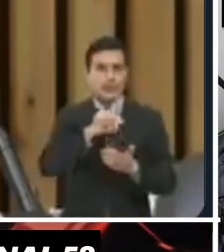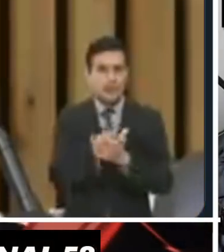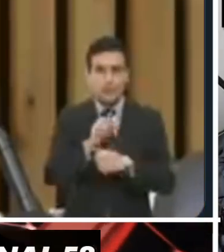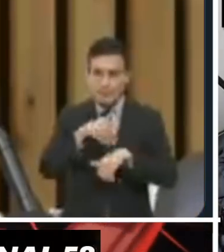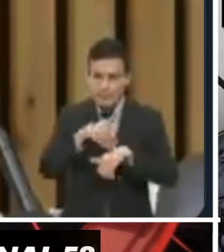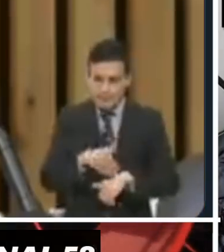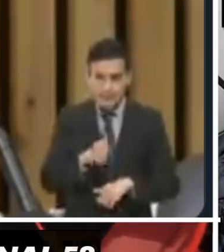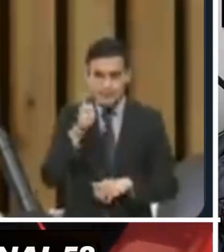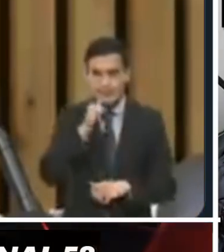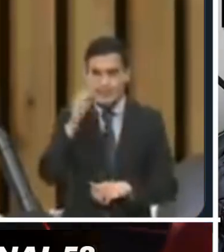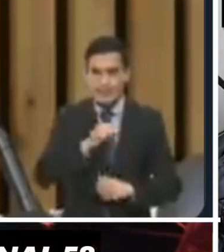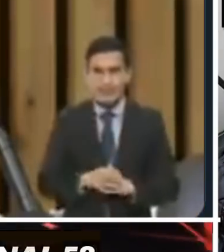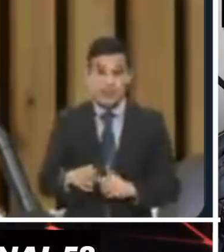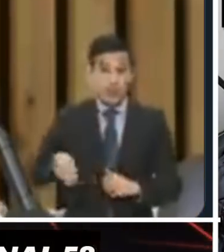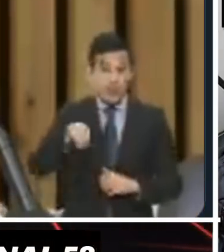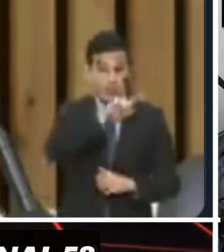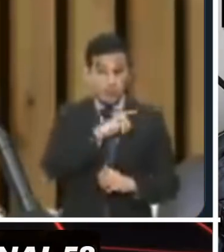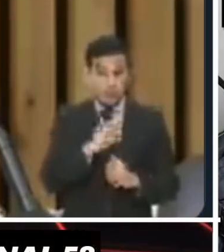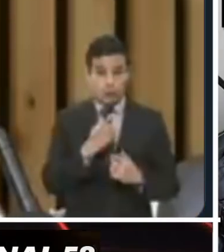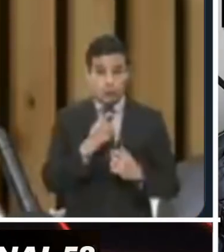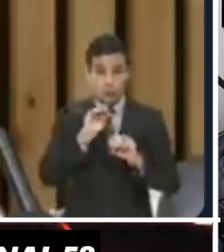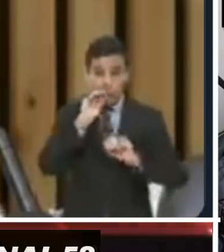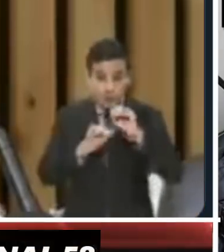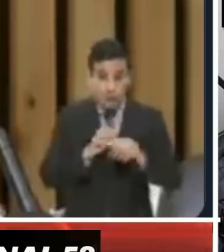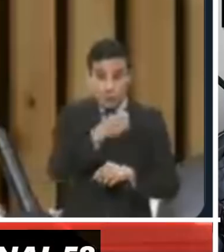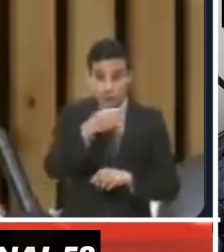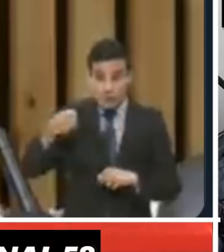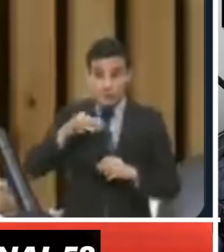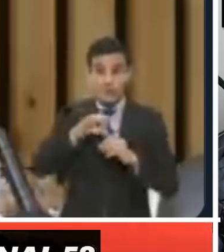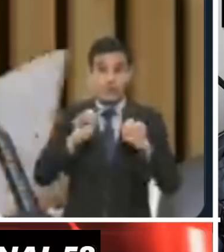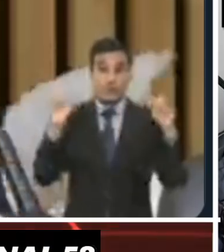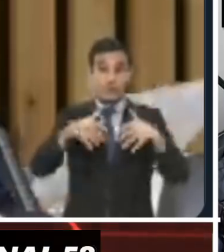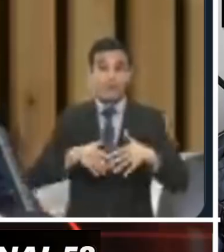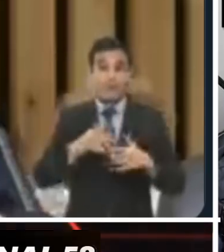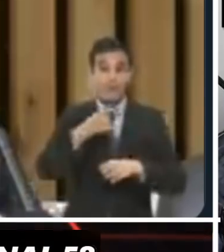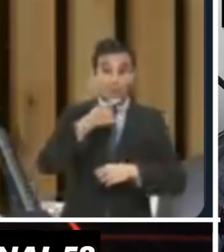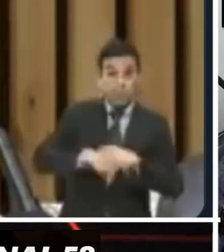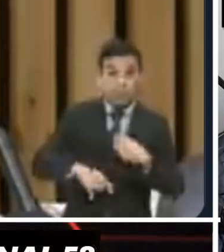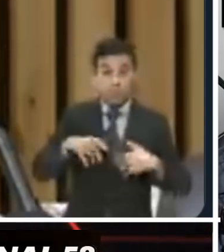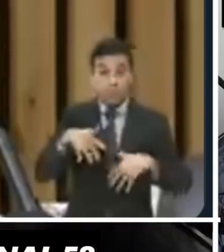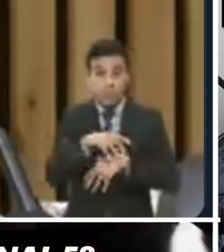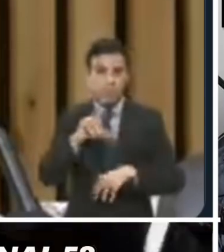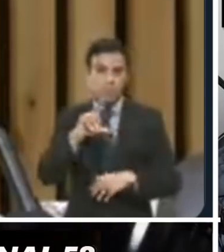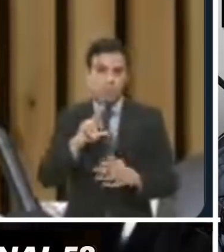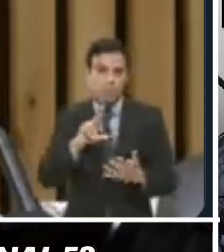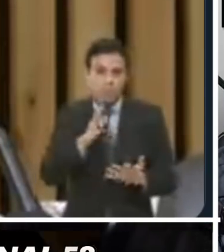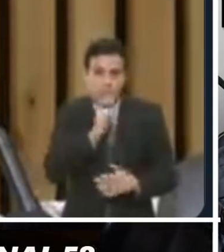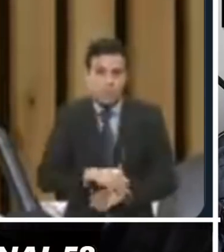una mínima posibilidad de sacar al presidente López Obrador en esa revocación de mandato, ya todos